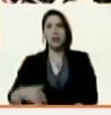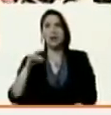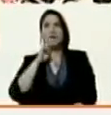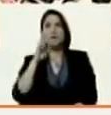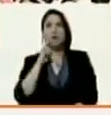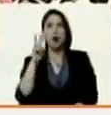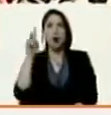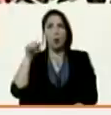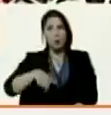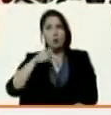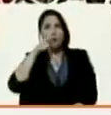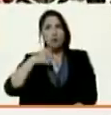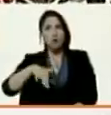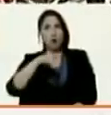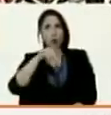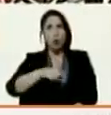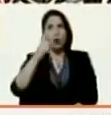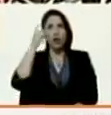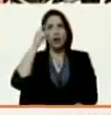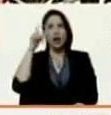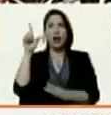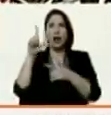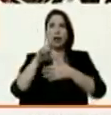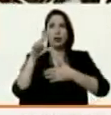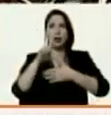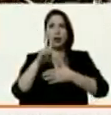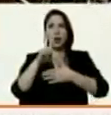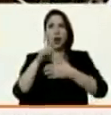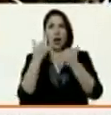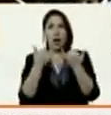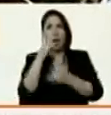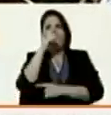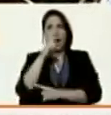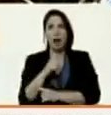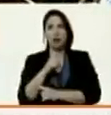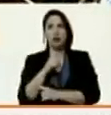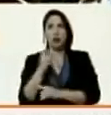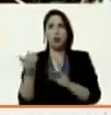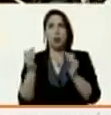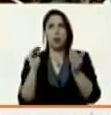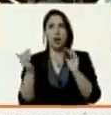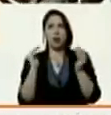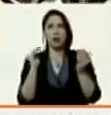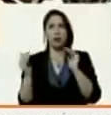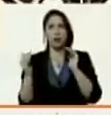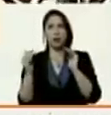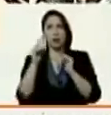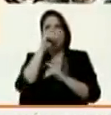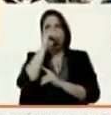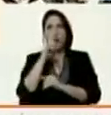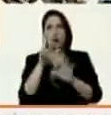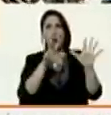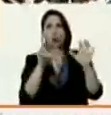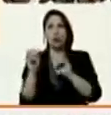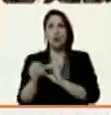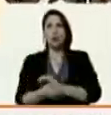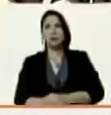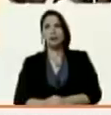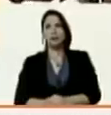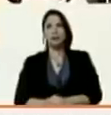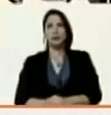pueblos de hoy en día de latinoamérica del año actualmente con en comparación con los del año de los años 80 mira